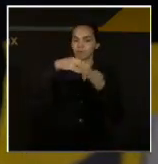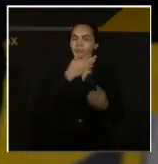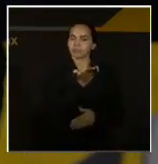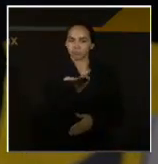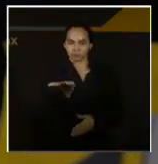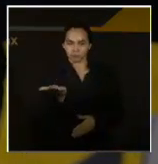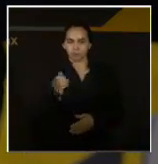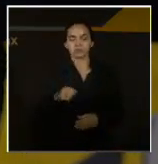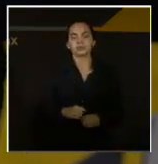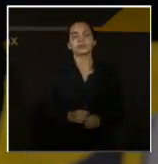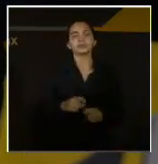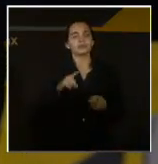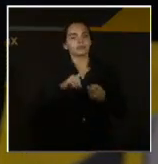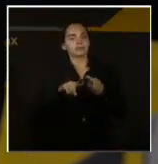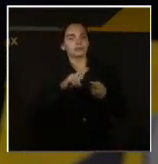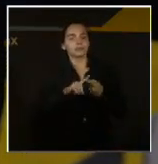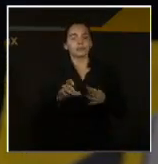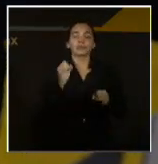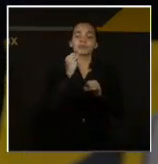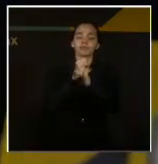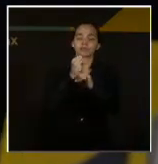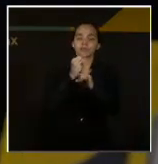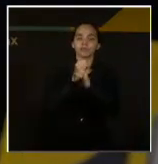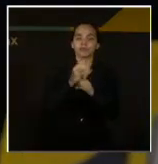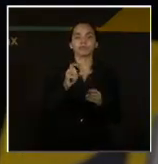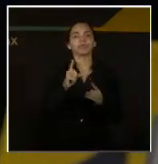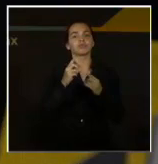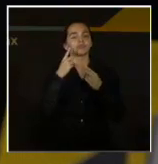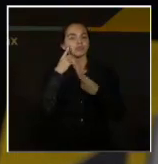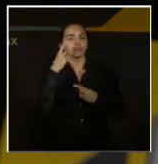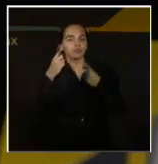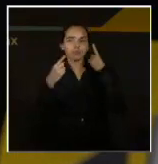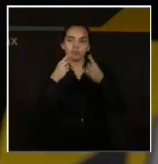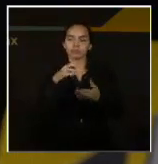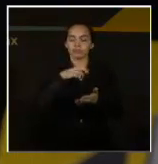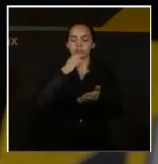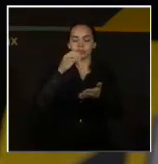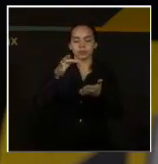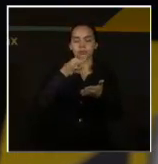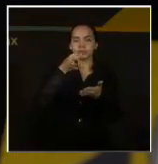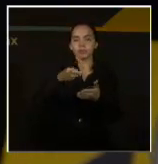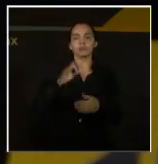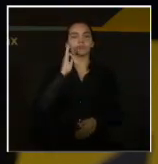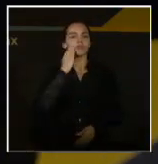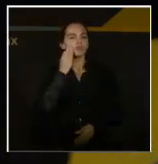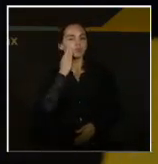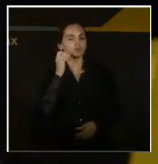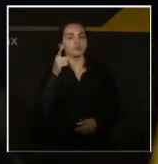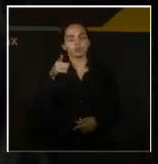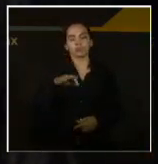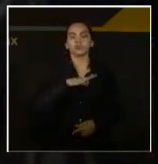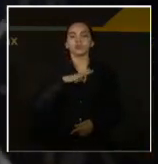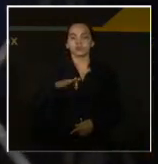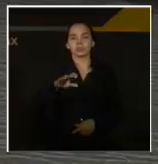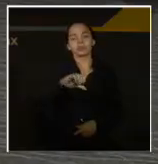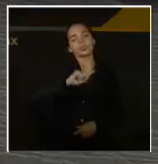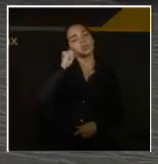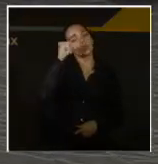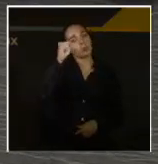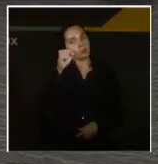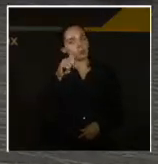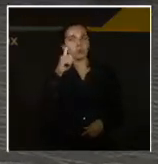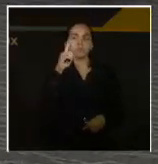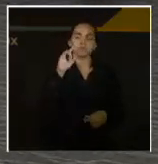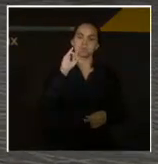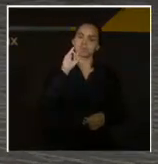ustedes, de quienes desde las redes sociales nos hicieron también comentarios, permiten seguramente que el próximo